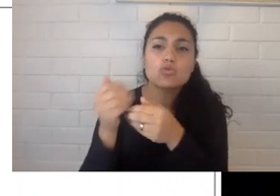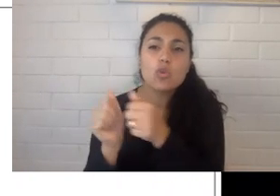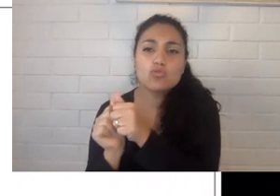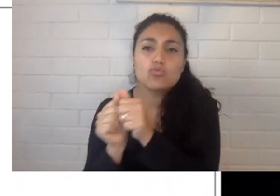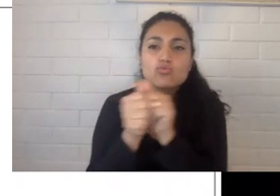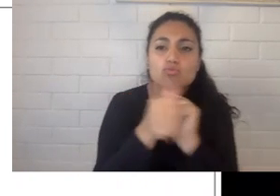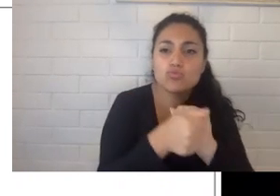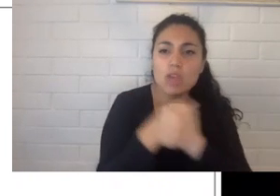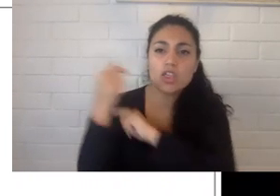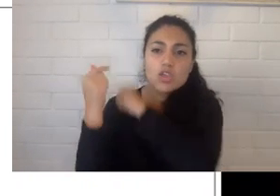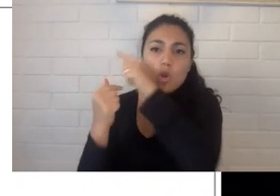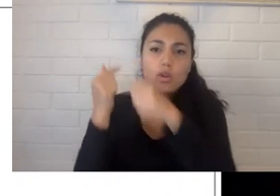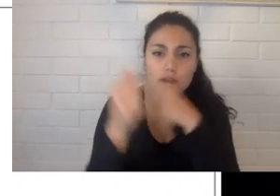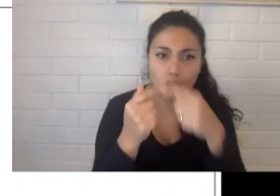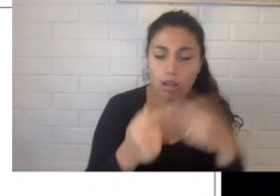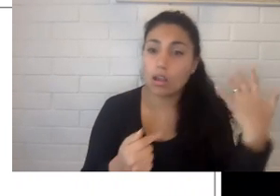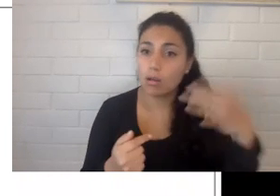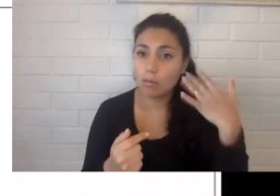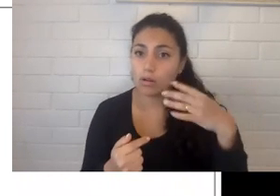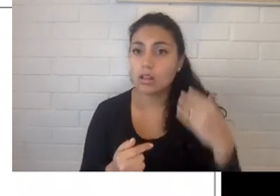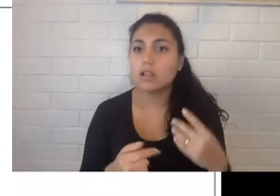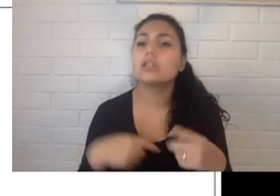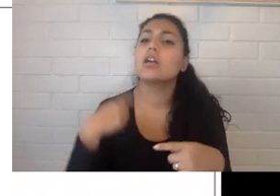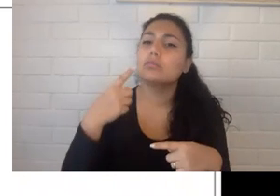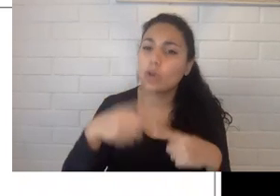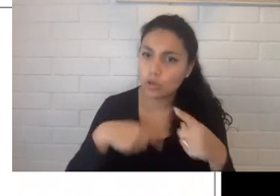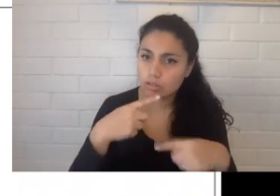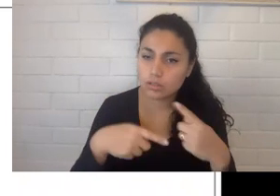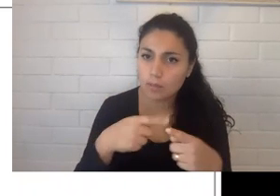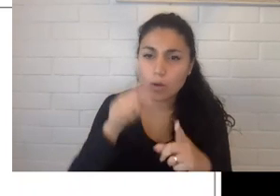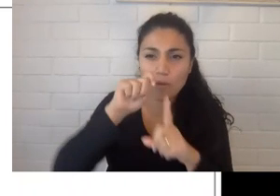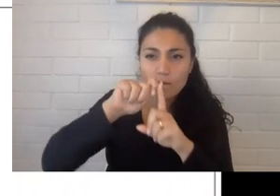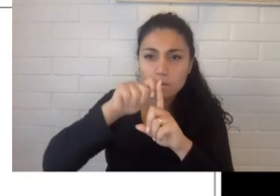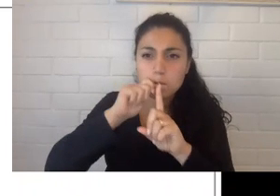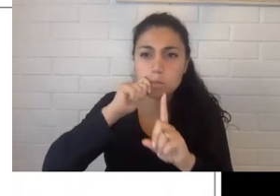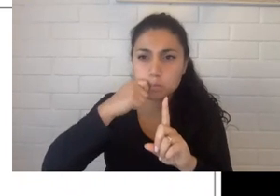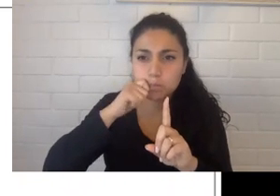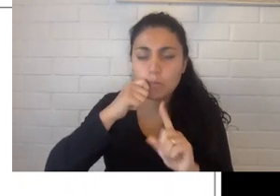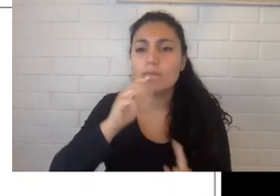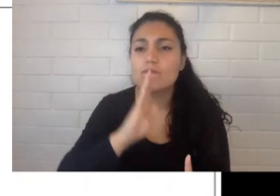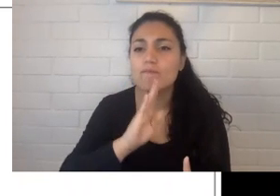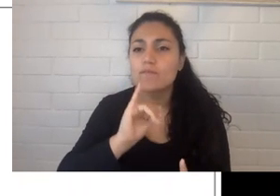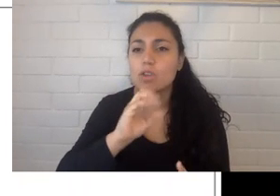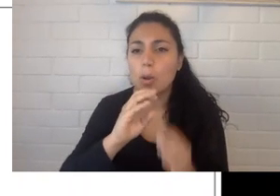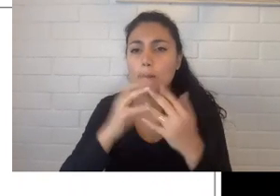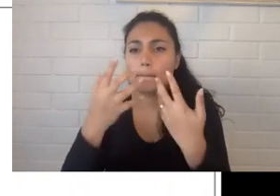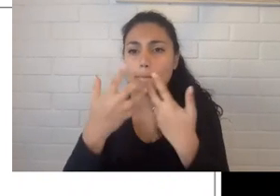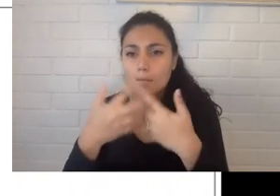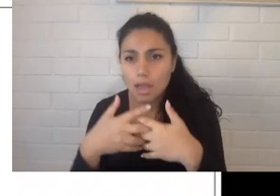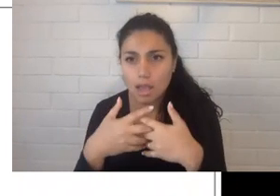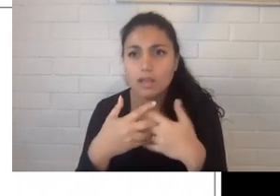que tenemos que estar constantemente generando las tensiones en relación al concepto de biomecánica y a lo que nos